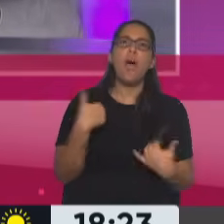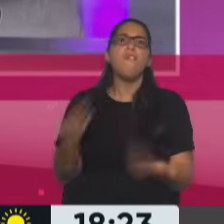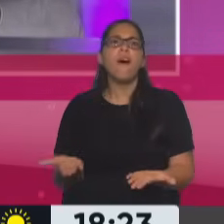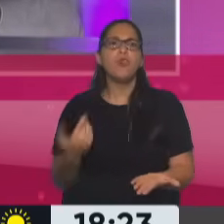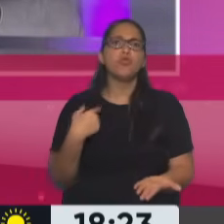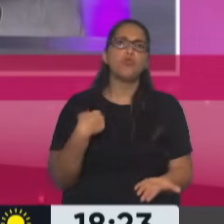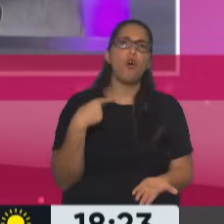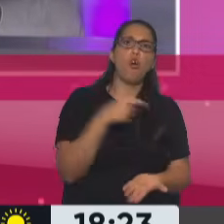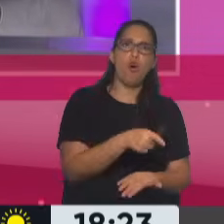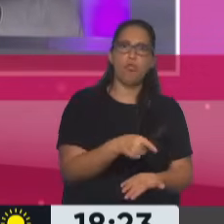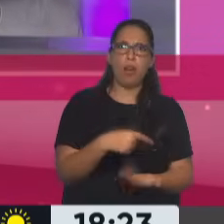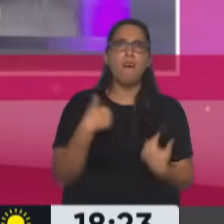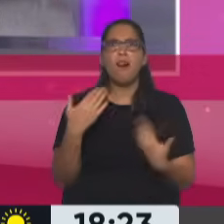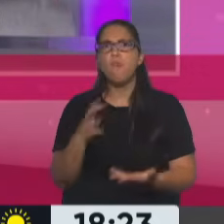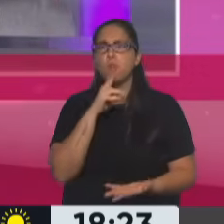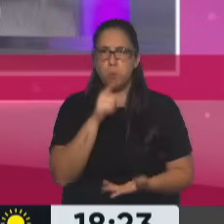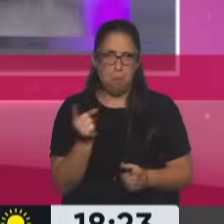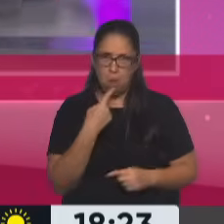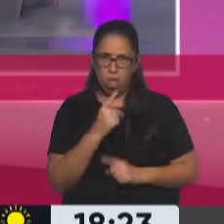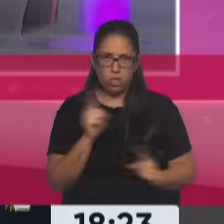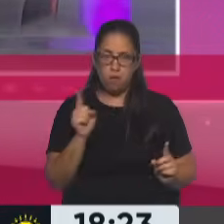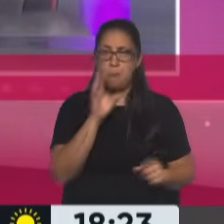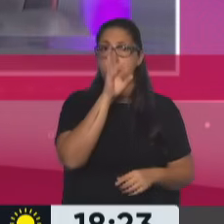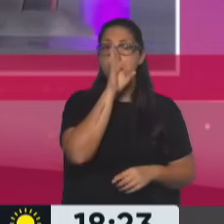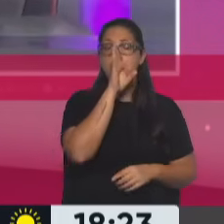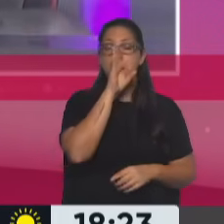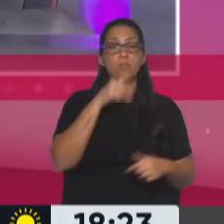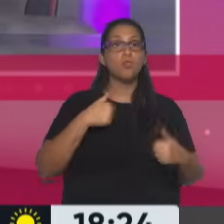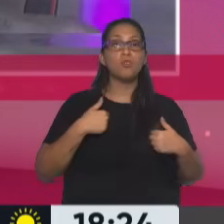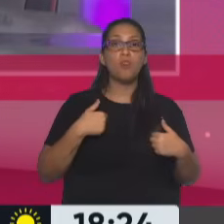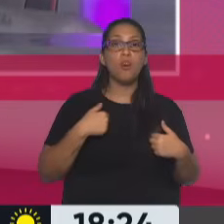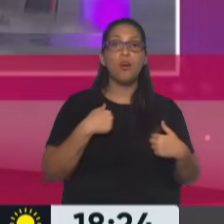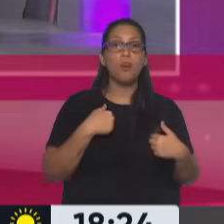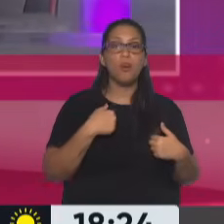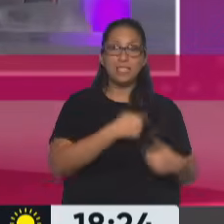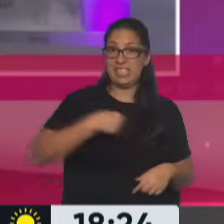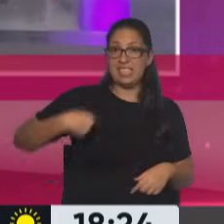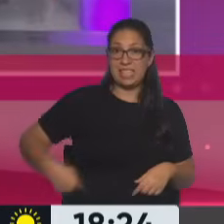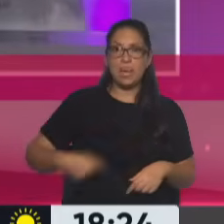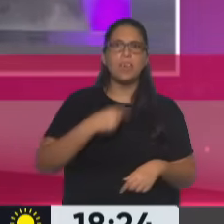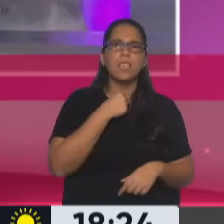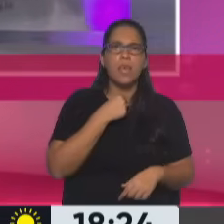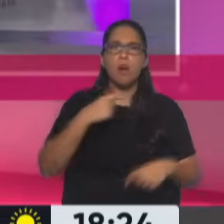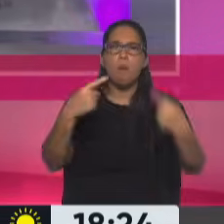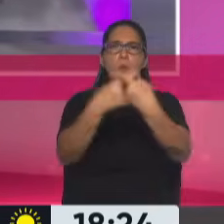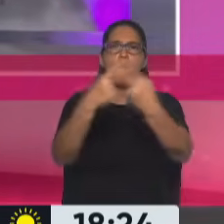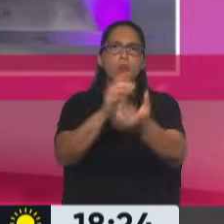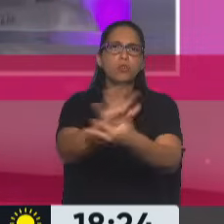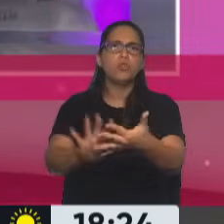de Rusia en todo momento, siempre dijo yo quiero que haya solución de disputas,